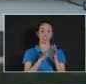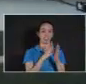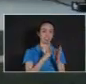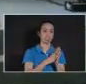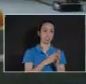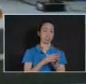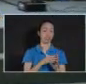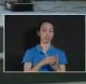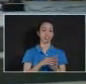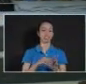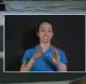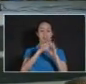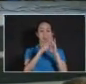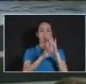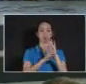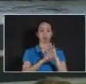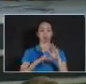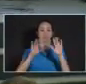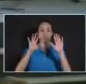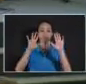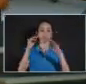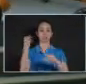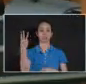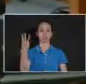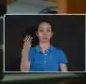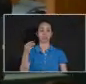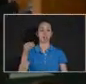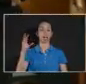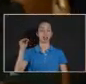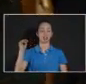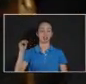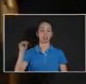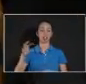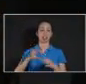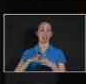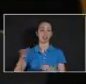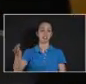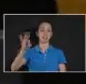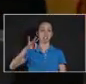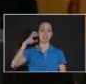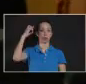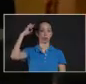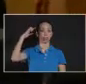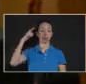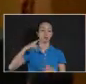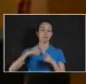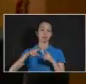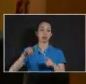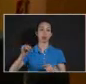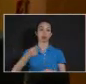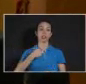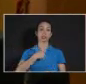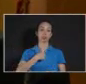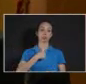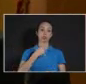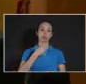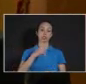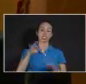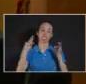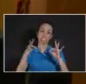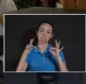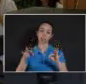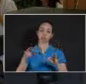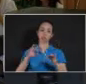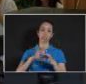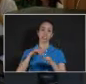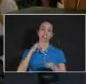habla de la rebelión y de la falsa profecía. Pero a lo que yo voy, hermano, aquí en la iglesia hay gente